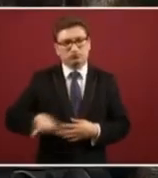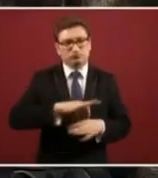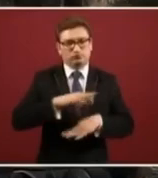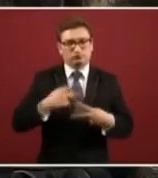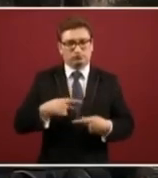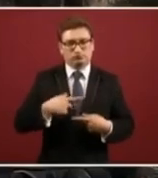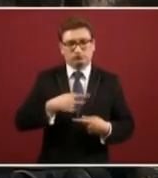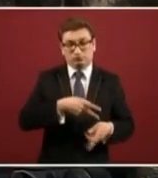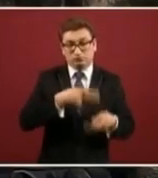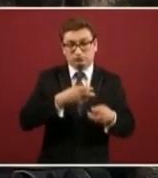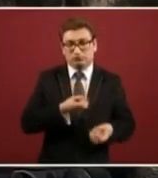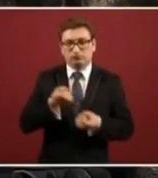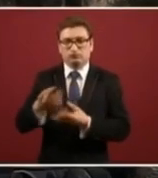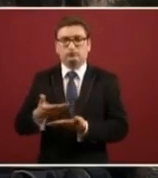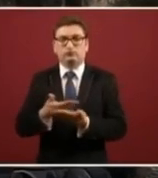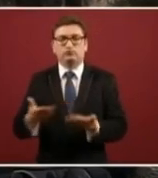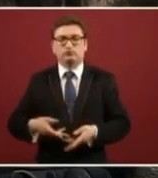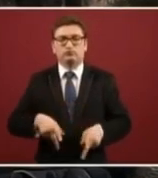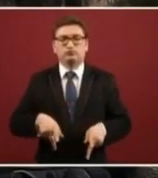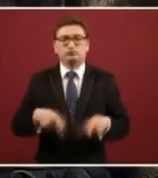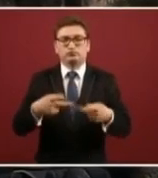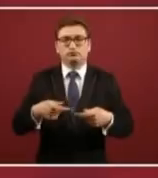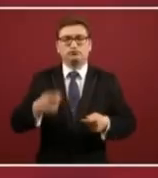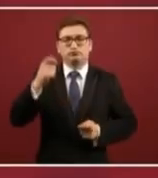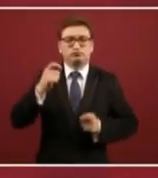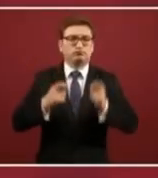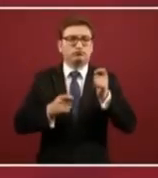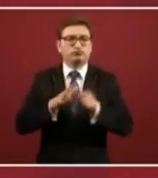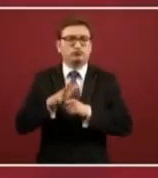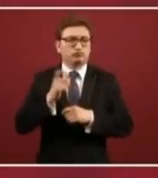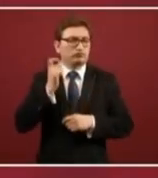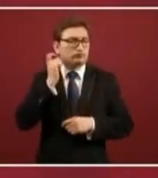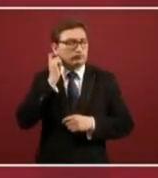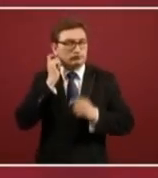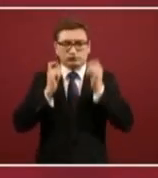ahora van a ser joyas. Lo adelanto para que